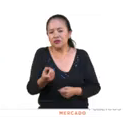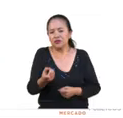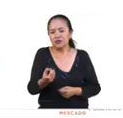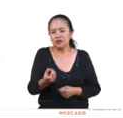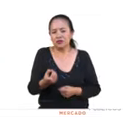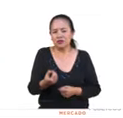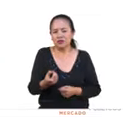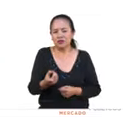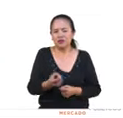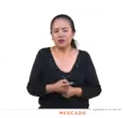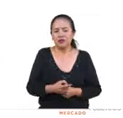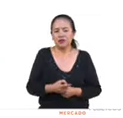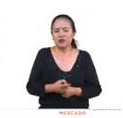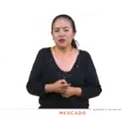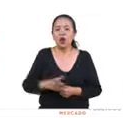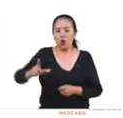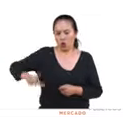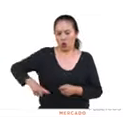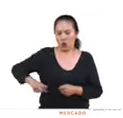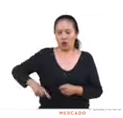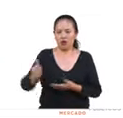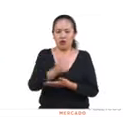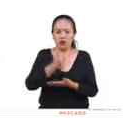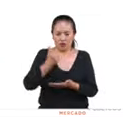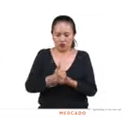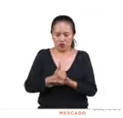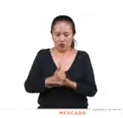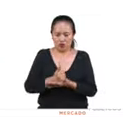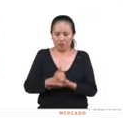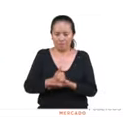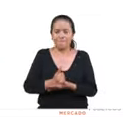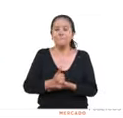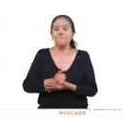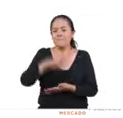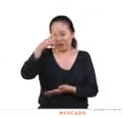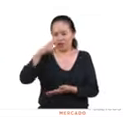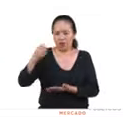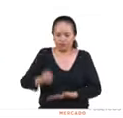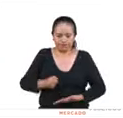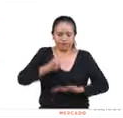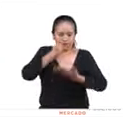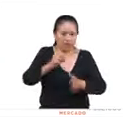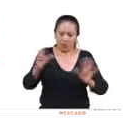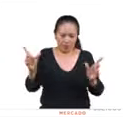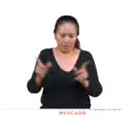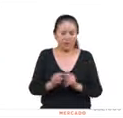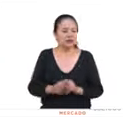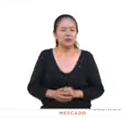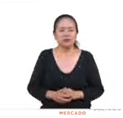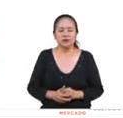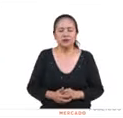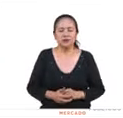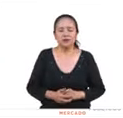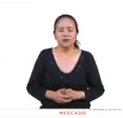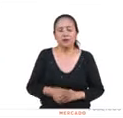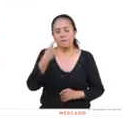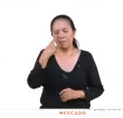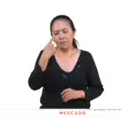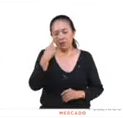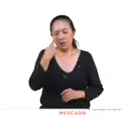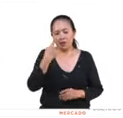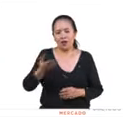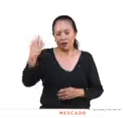la el gobierno de la Ciudad de México, a la aportación del gobierno de la ciudad. Los montos, fíjense,